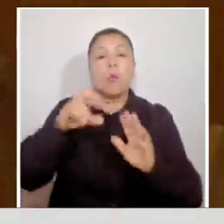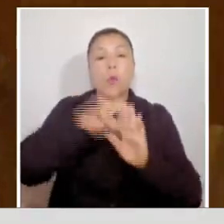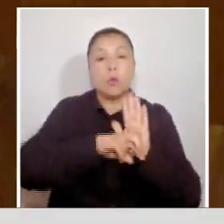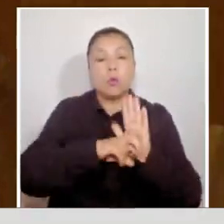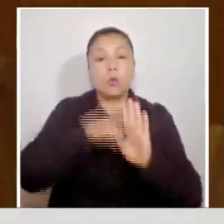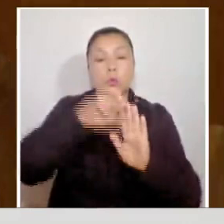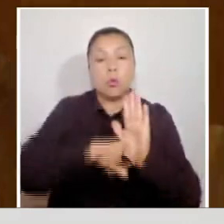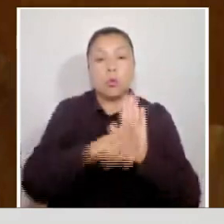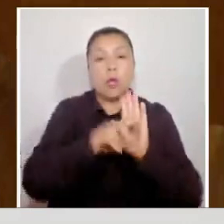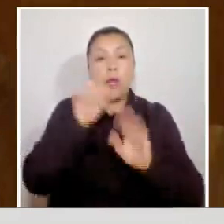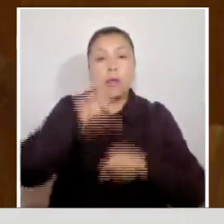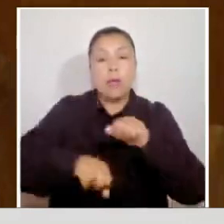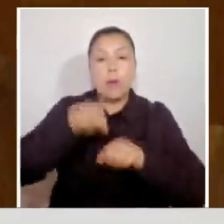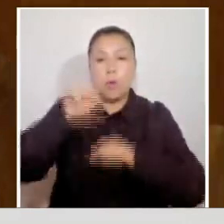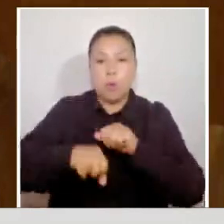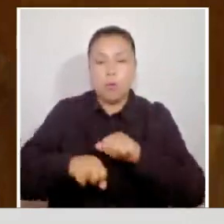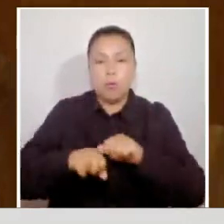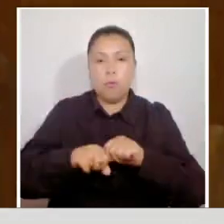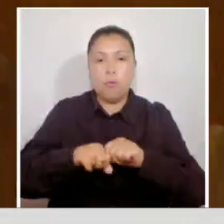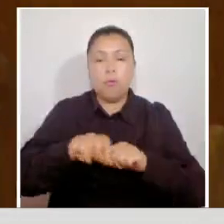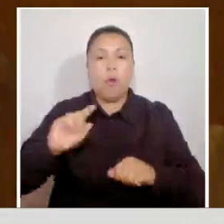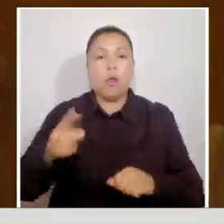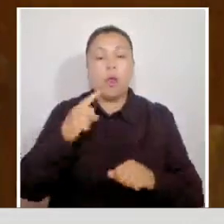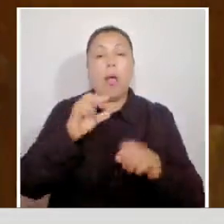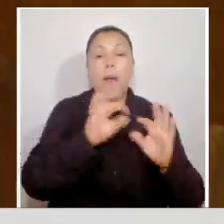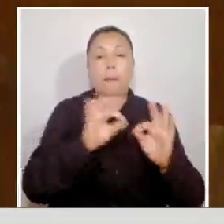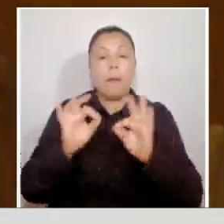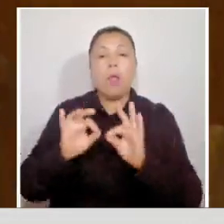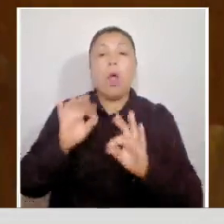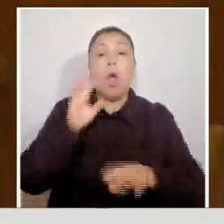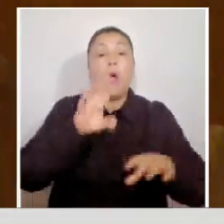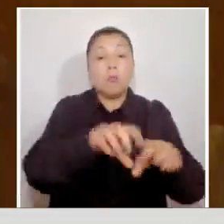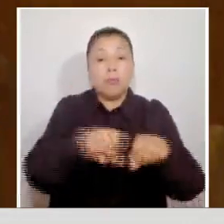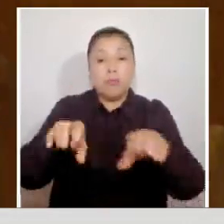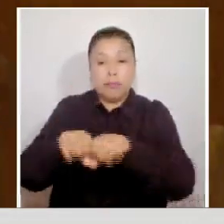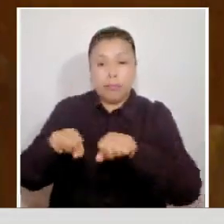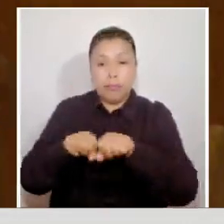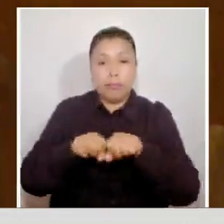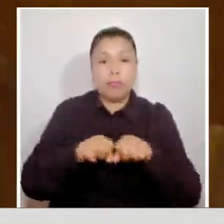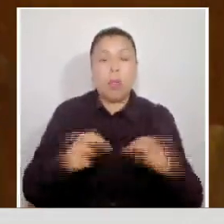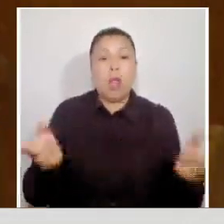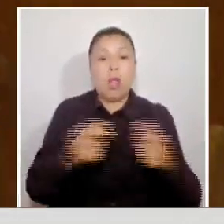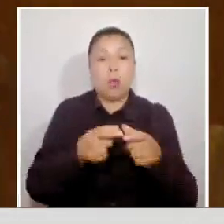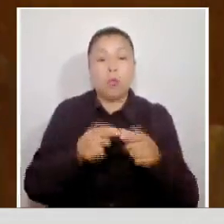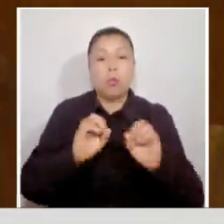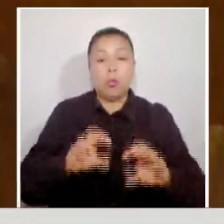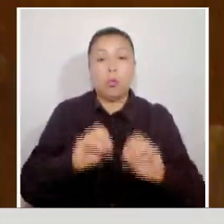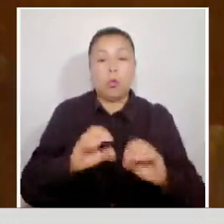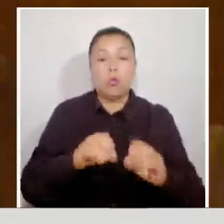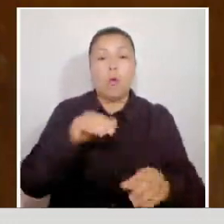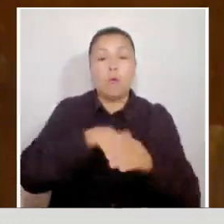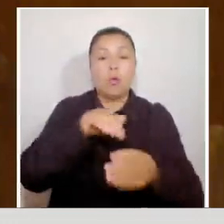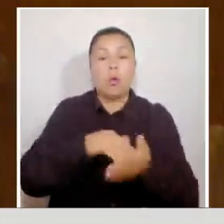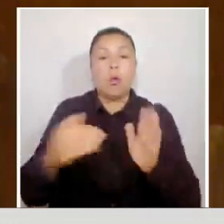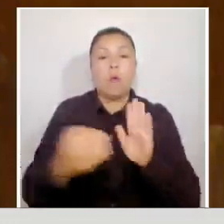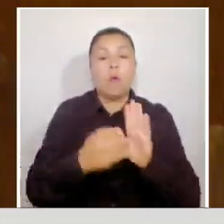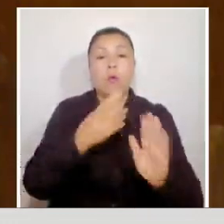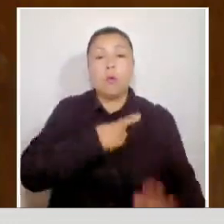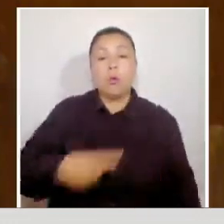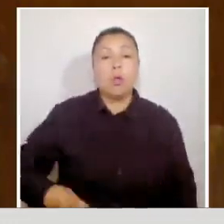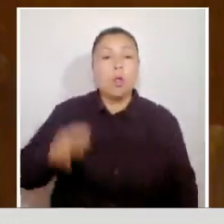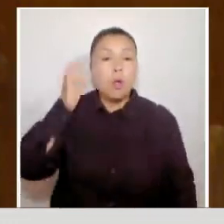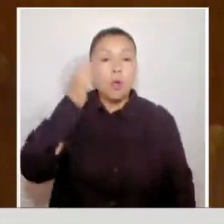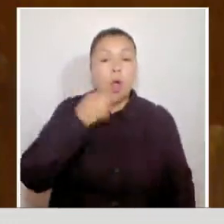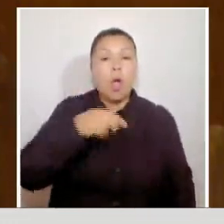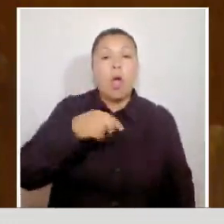aprobó en general y en particular por unanimidad en la comisión de educación votaron a favor los diputados y diputadas Mónica